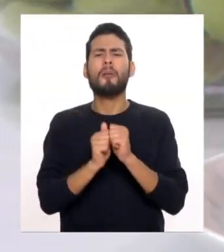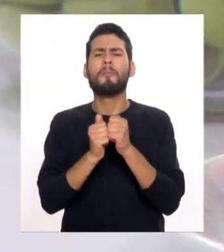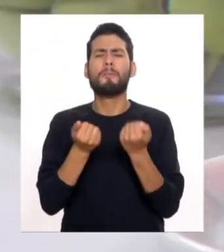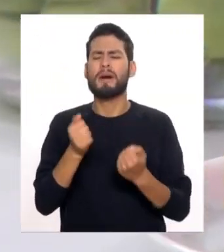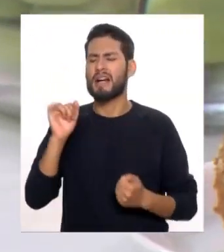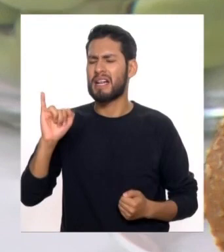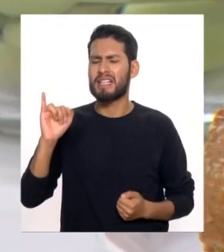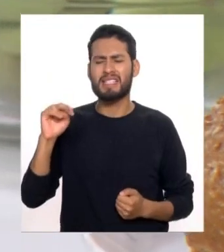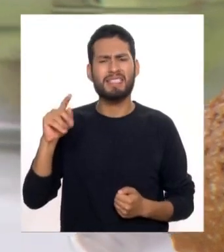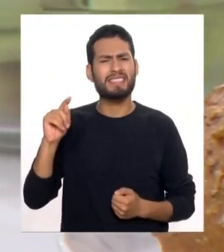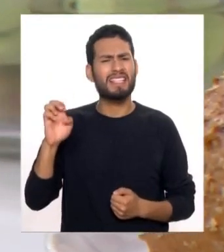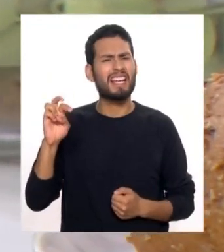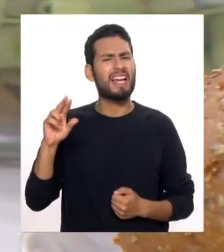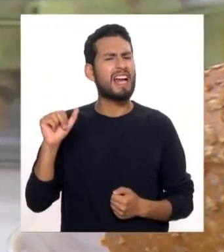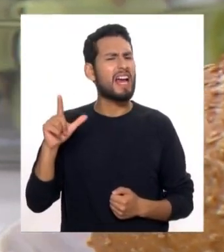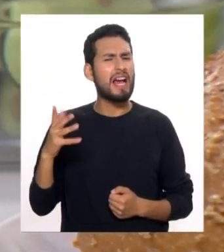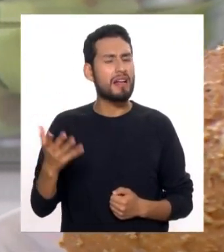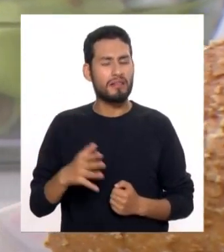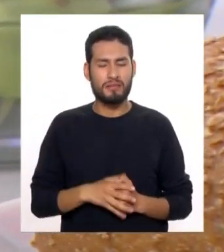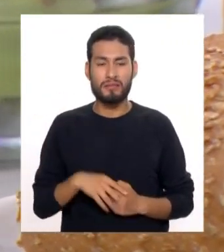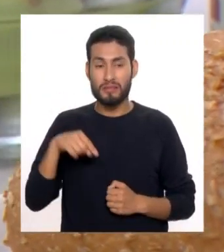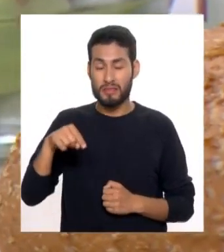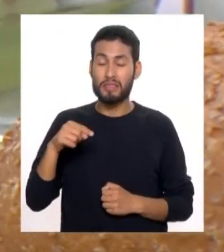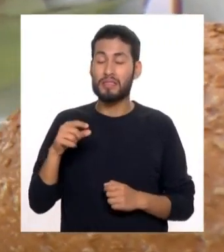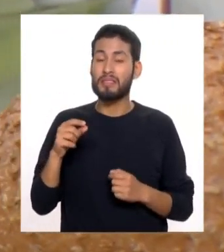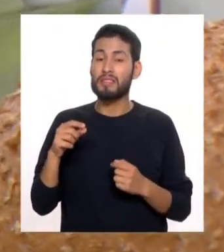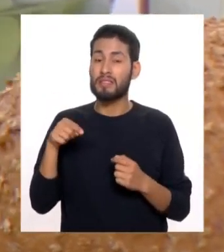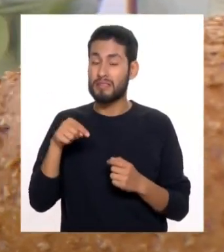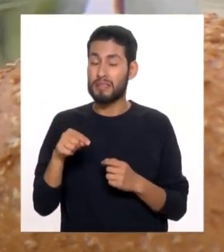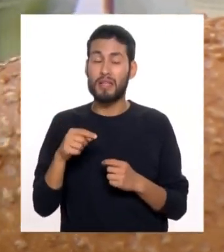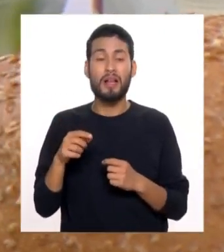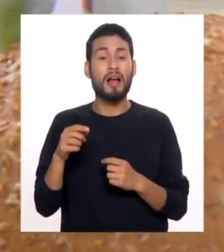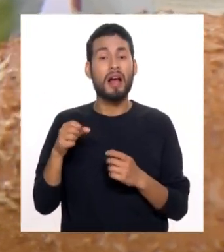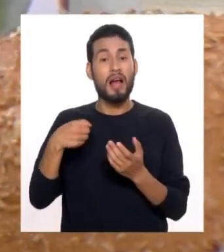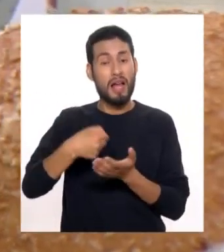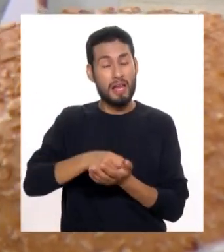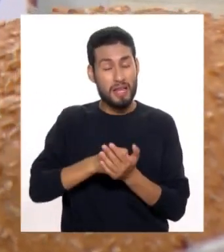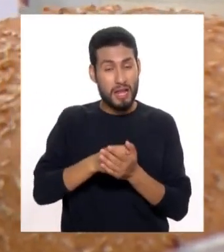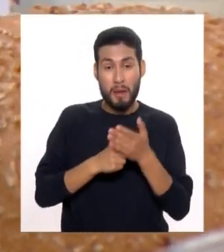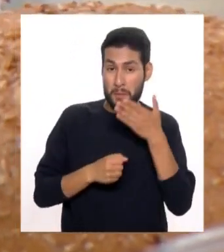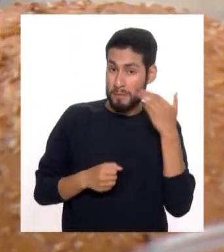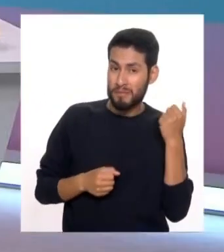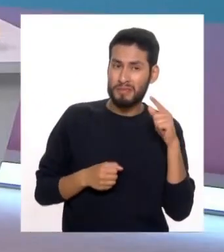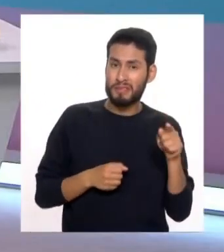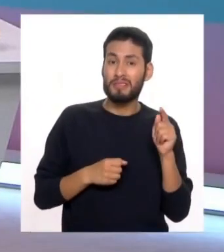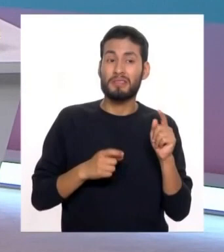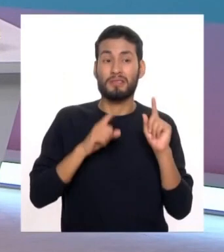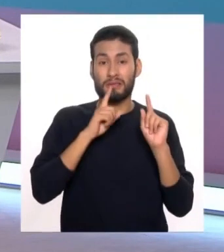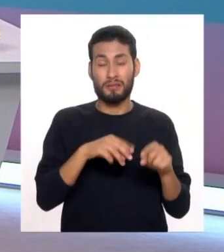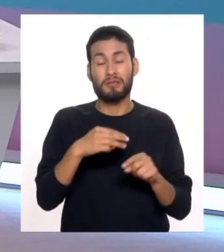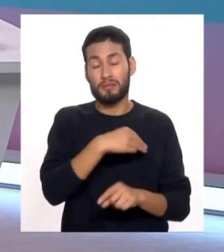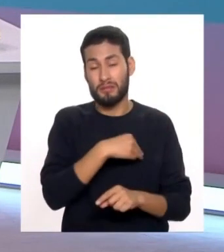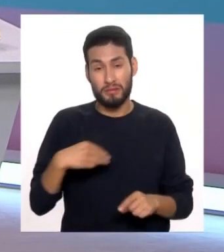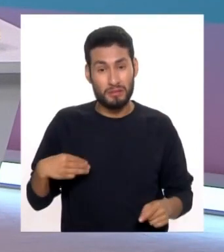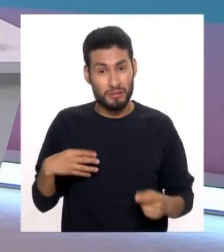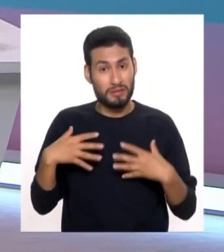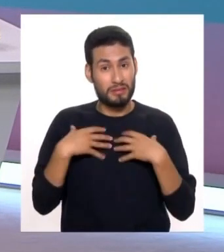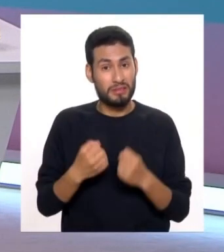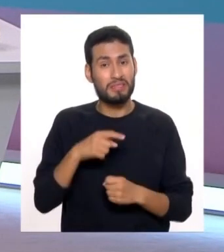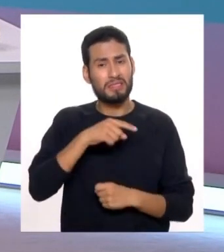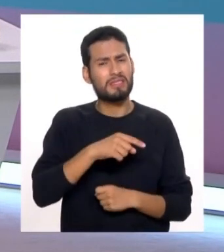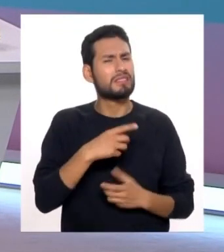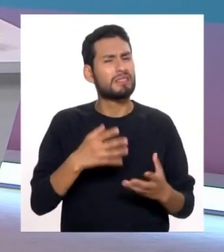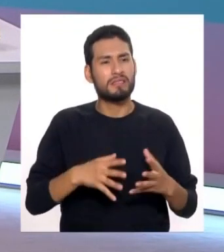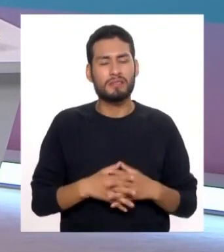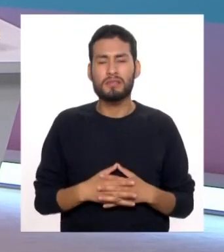la harina está la blanca y la integral, pero la harina blanca, por mandato del Ministerio de Salud, debe